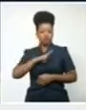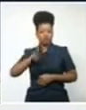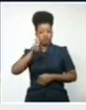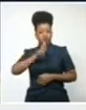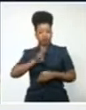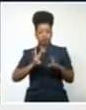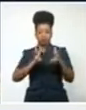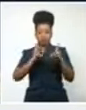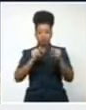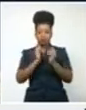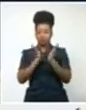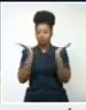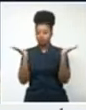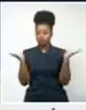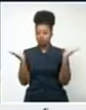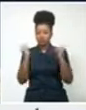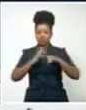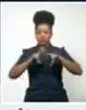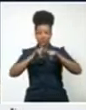Universidad de La Habana,